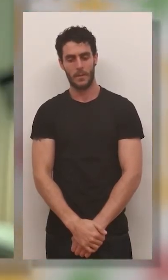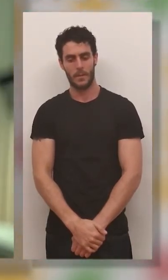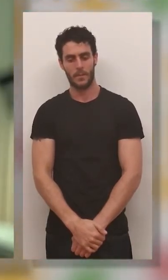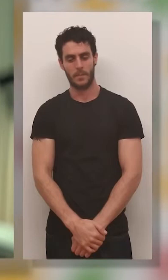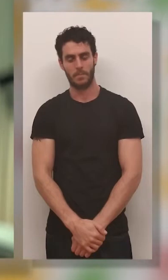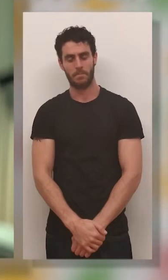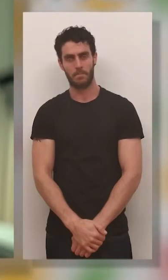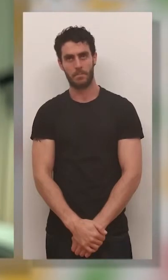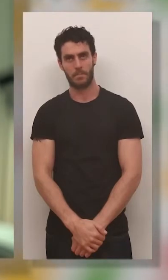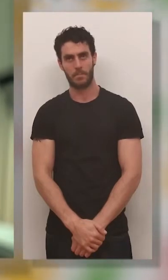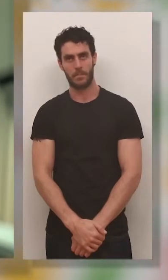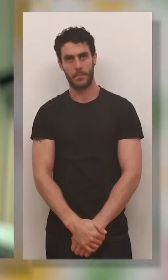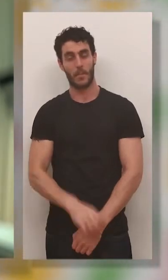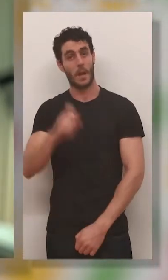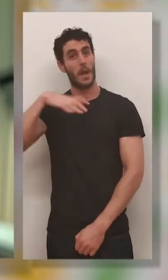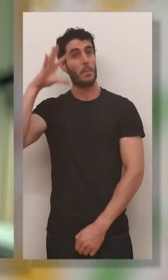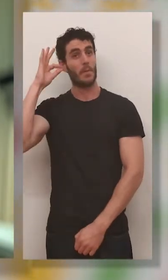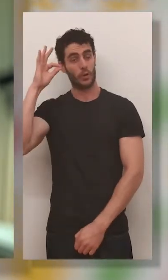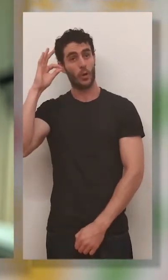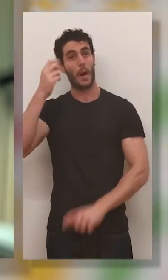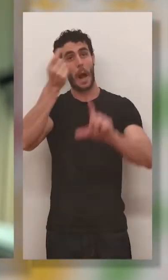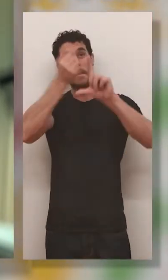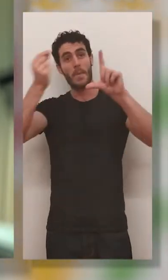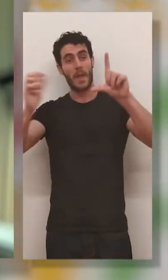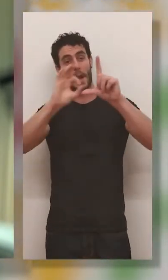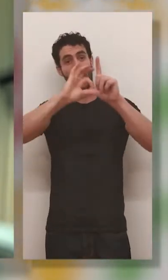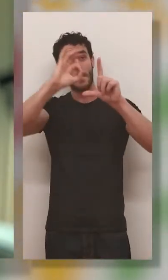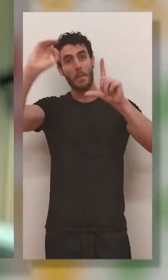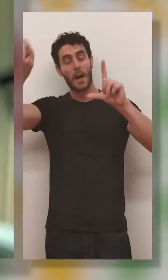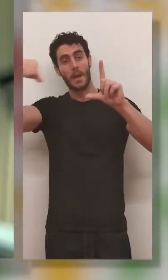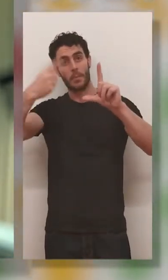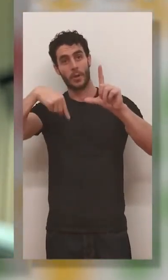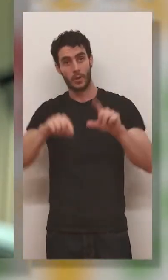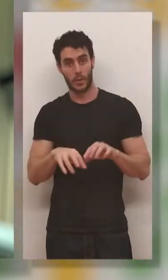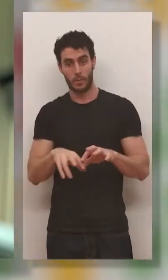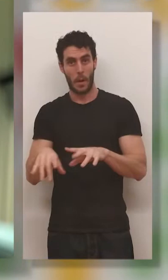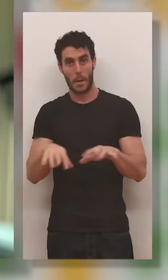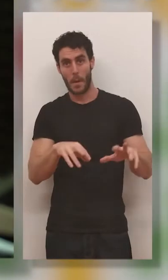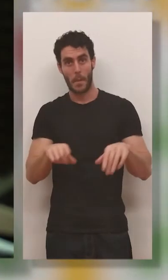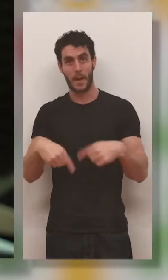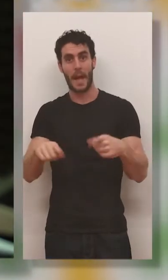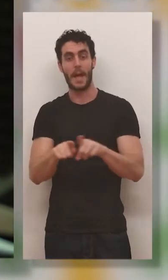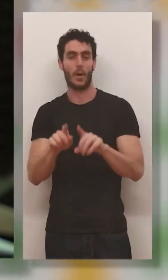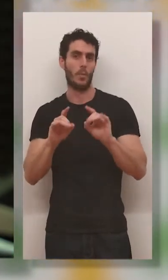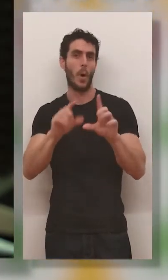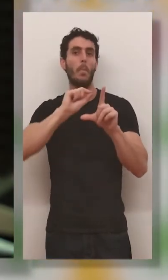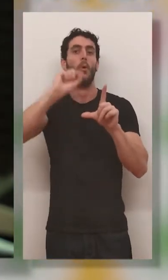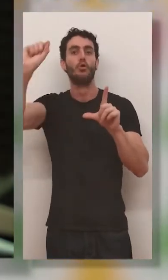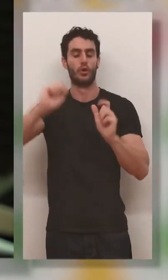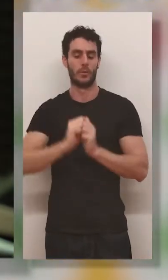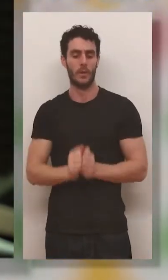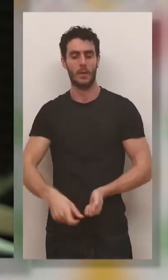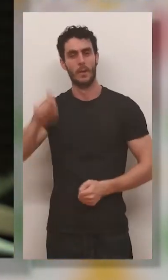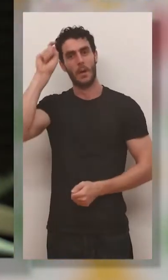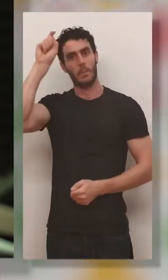Nos pone Iba ahí en la pizarra unas notas y luego las tenemos que tocar y va como con puntos. Pues que el profesor